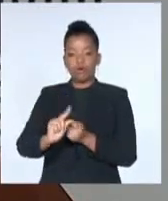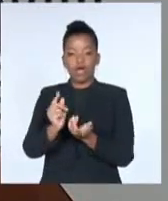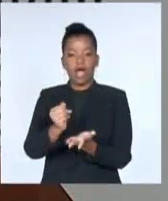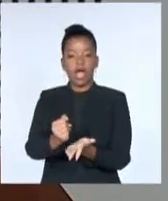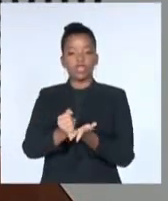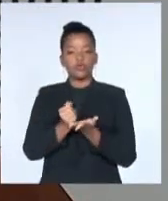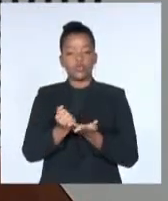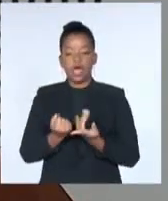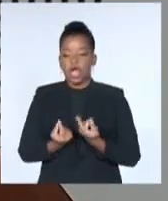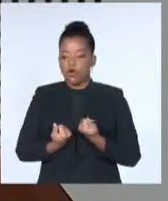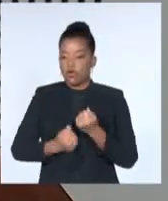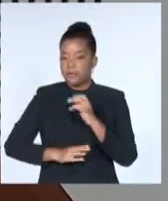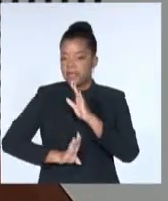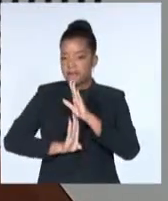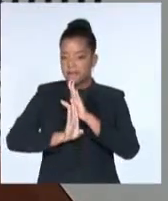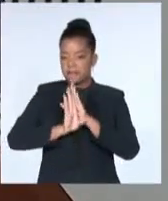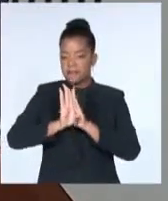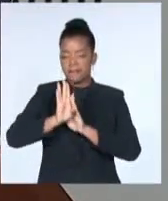notables.